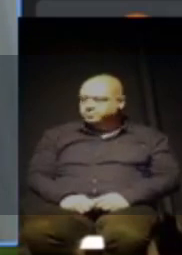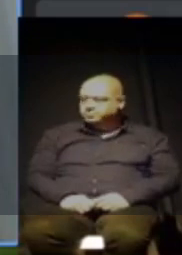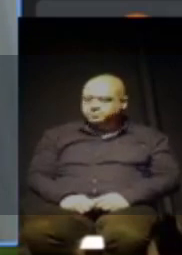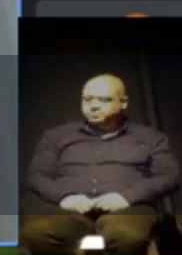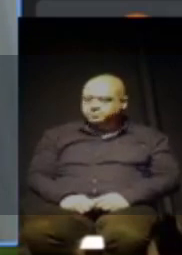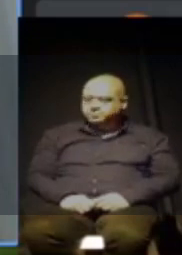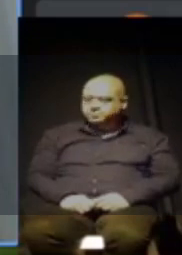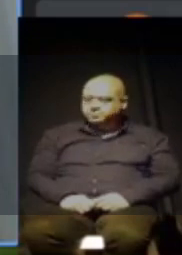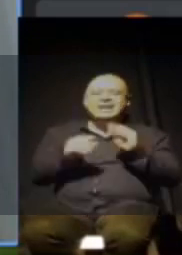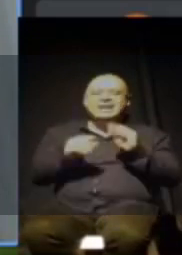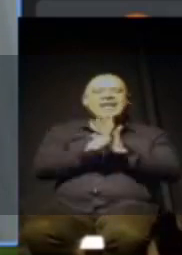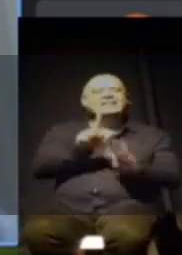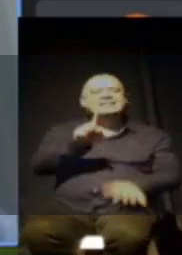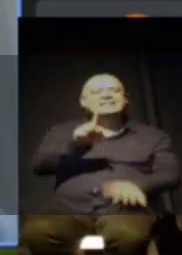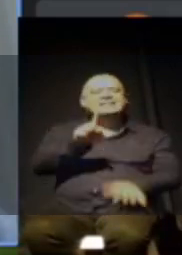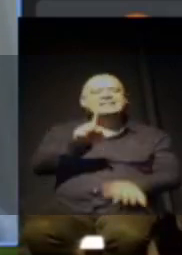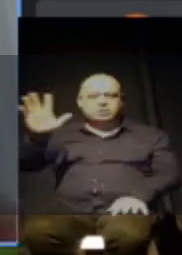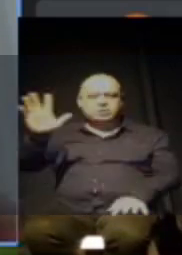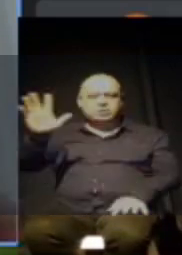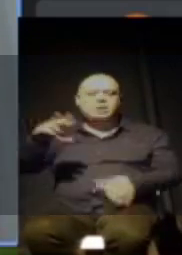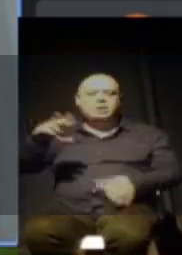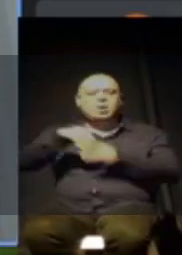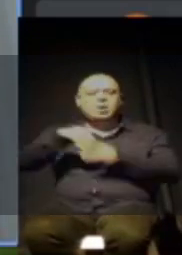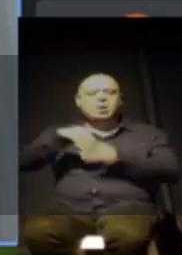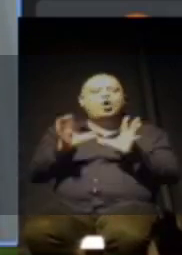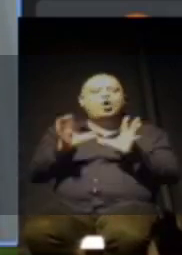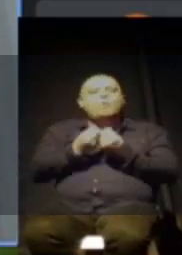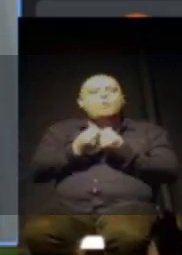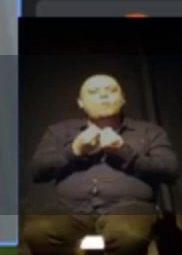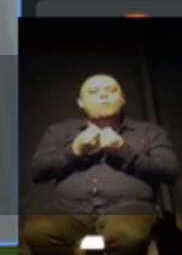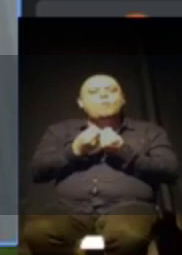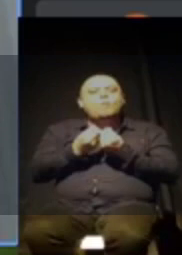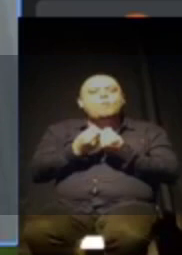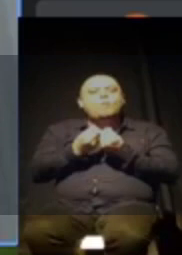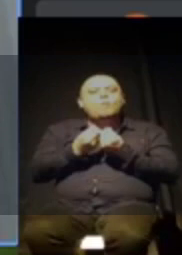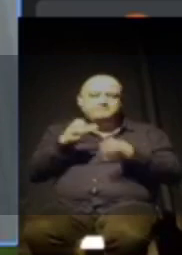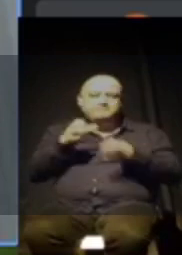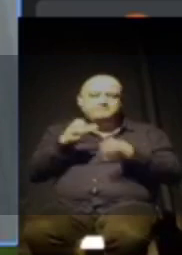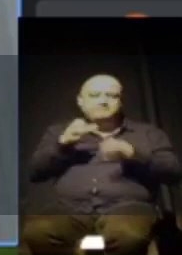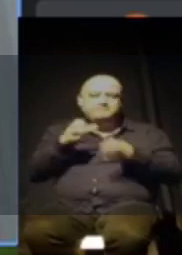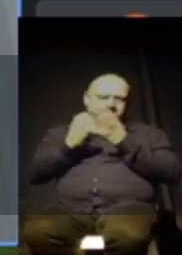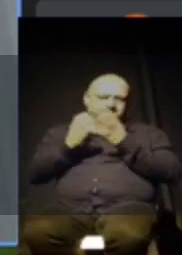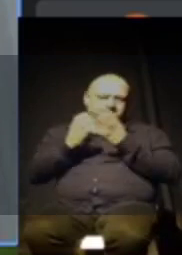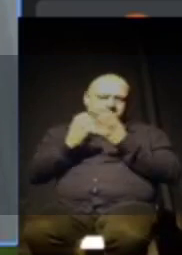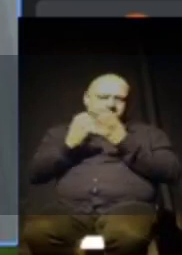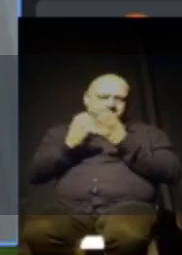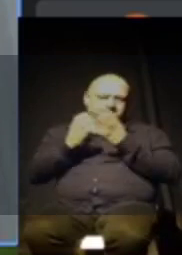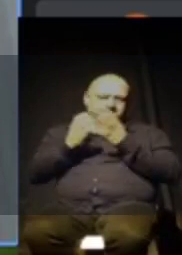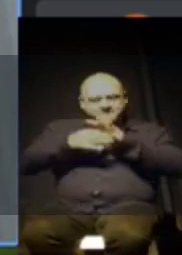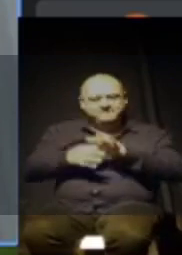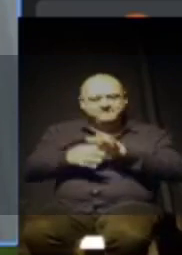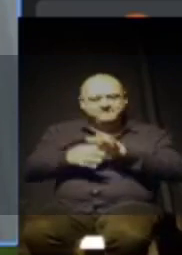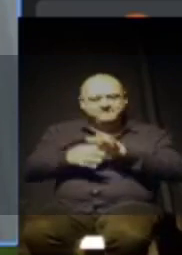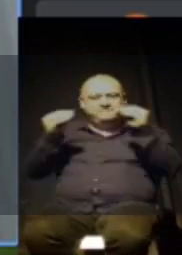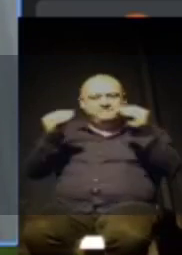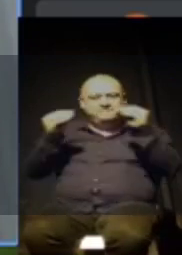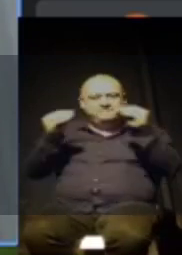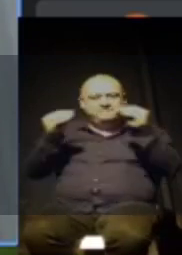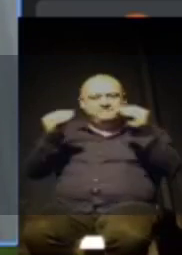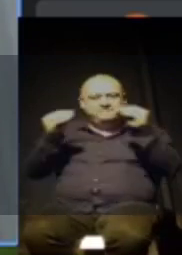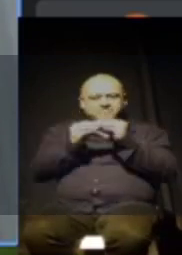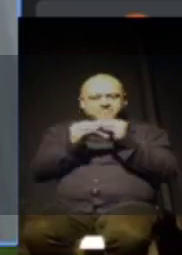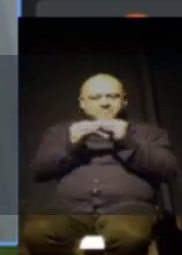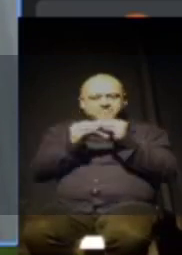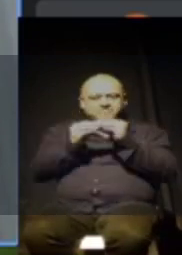la 115, que es para los grupos étnicos, y ahí se marcan también unas fronteras y, por supuesto,